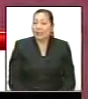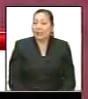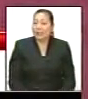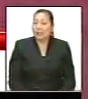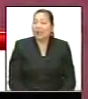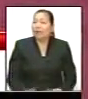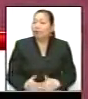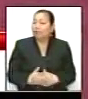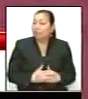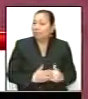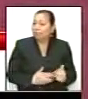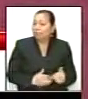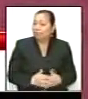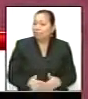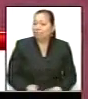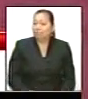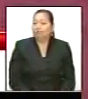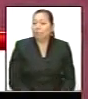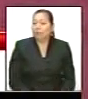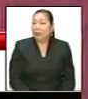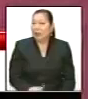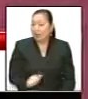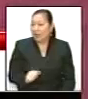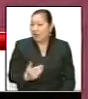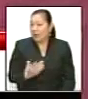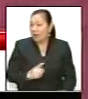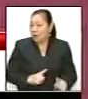están construyendo? ¿Hay alguno?